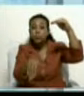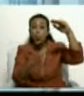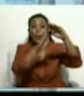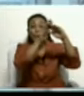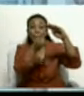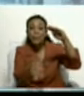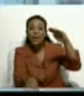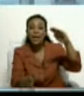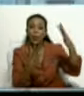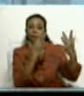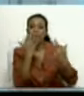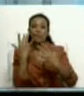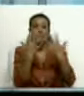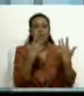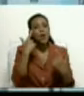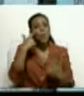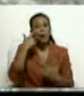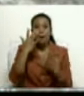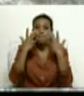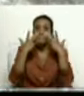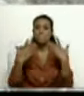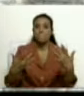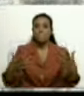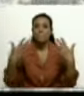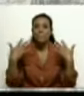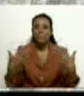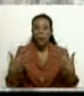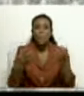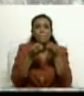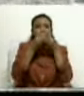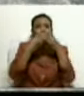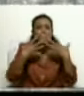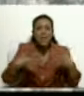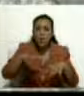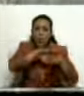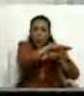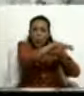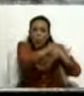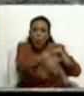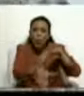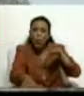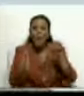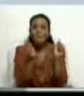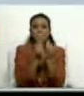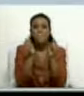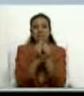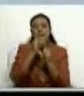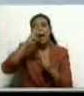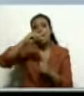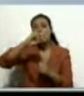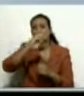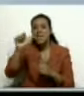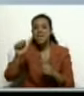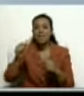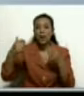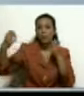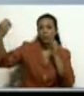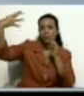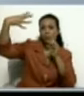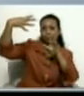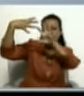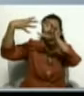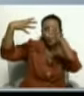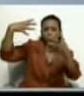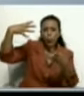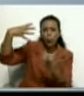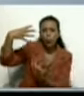Espejo, donde los turistas quedan impresionados con la belleza del lugar, con la piedra mica que brilla con el reflejo del sol